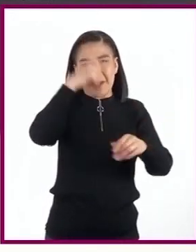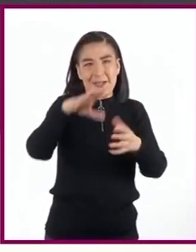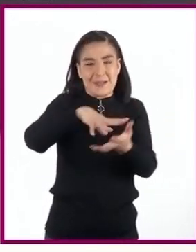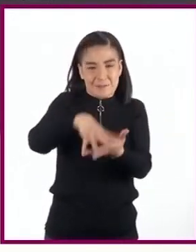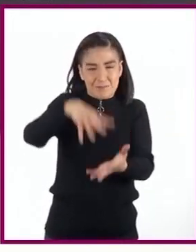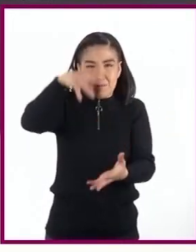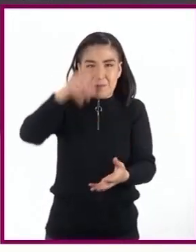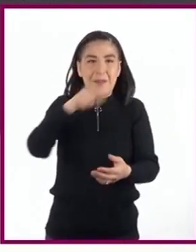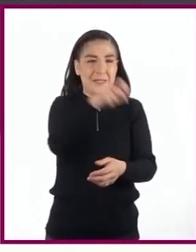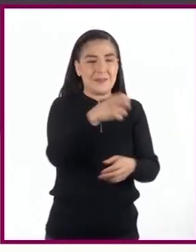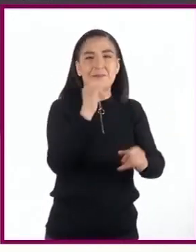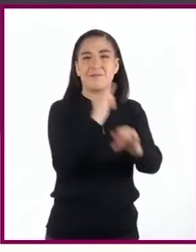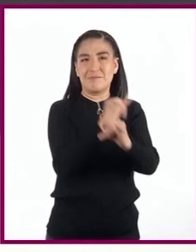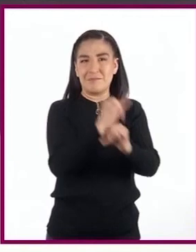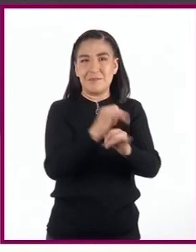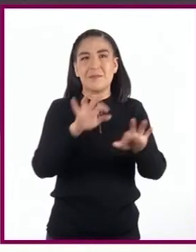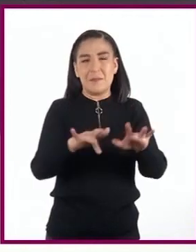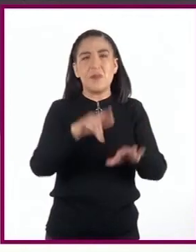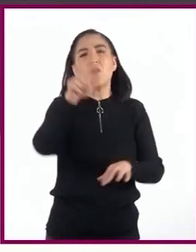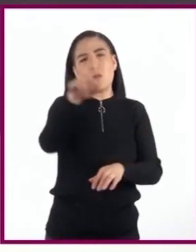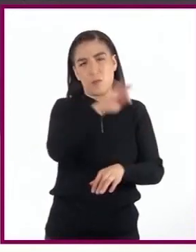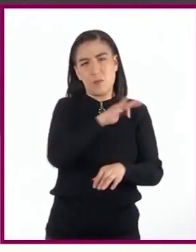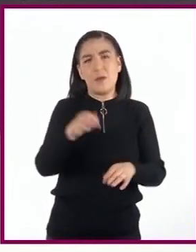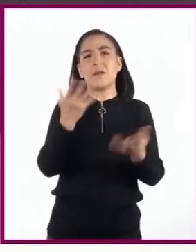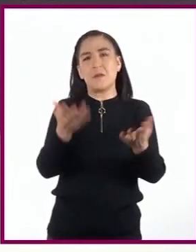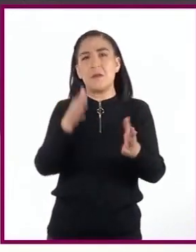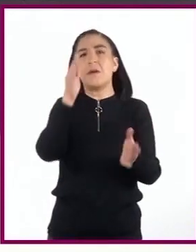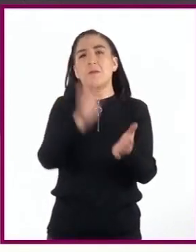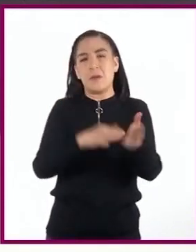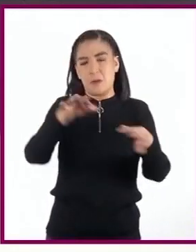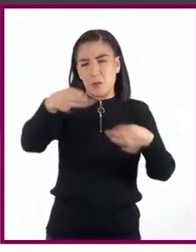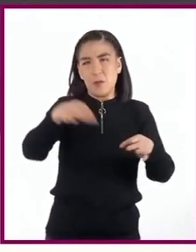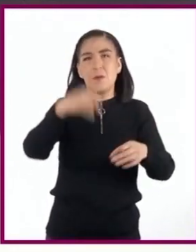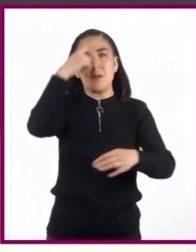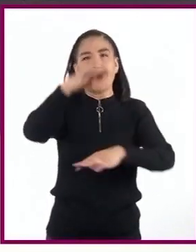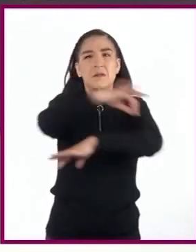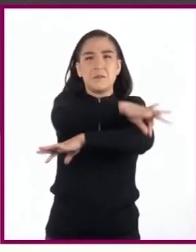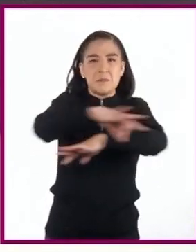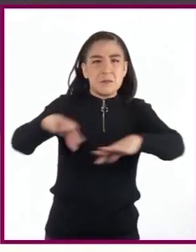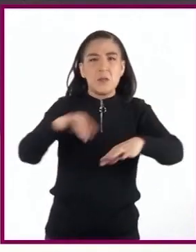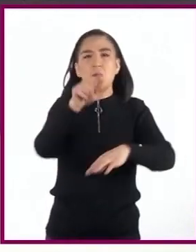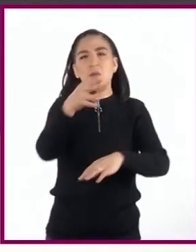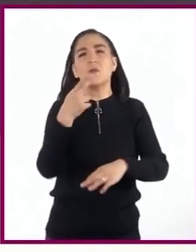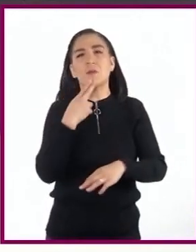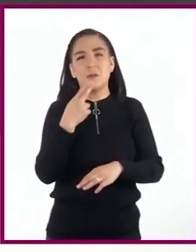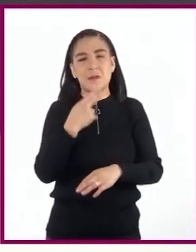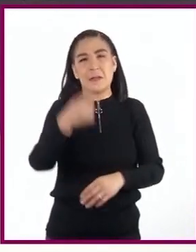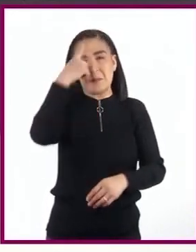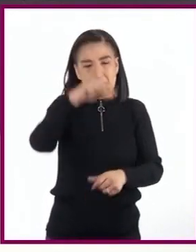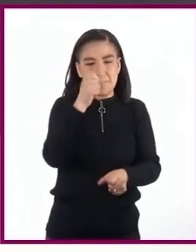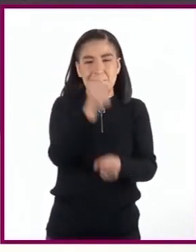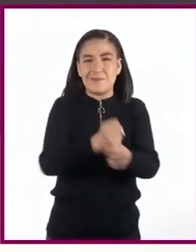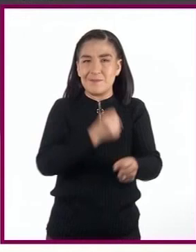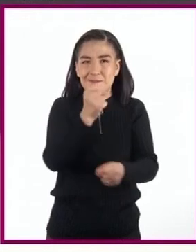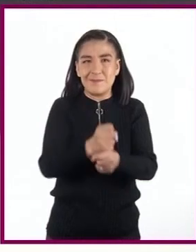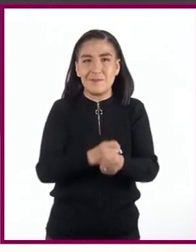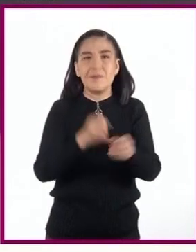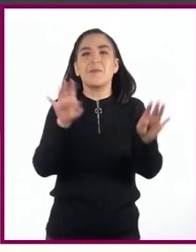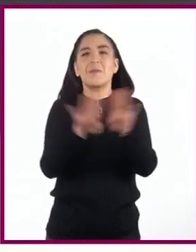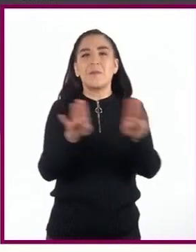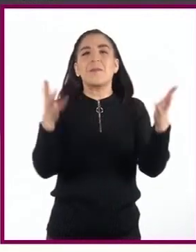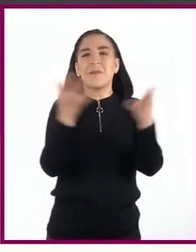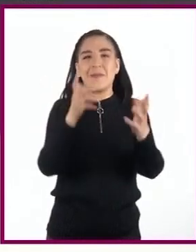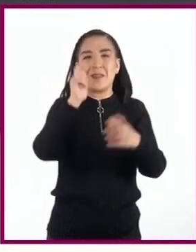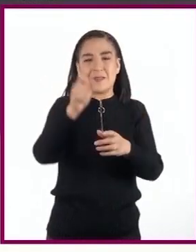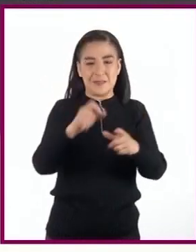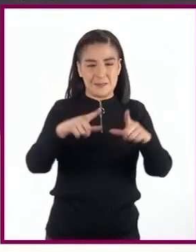construyan algunos en papel o material reutilizable para poner en práctica la construcción